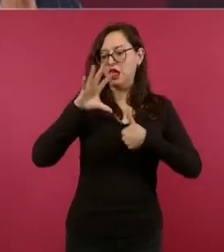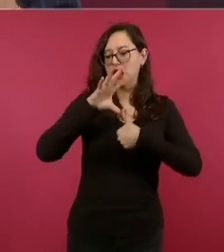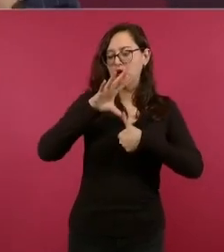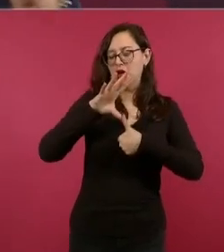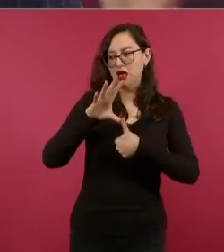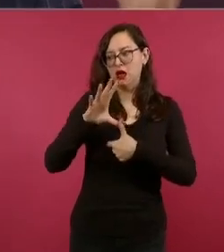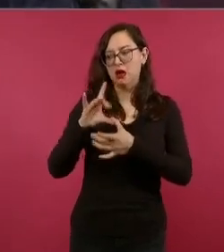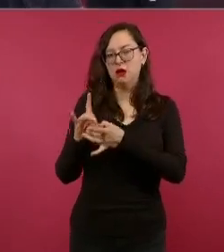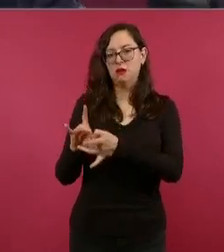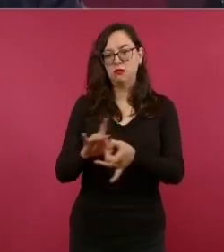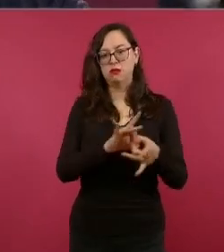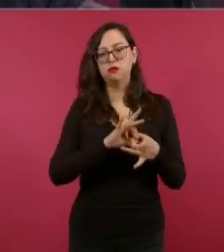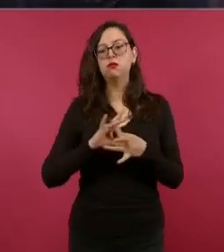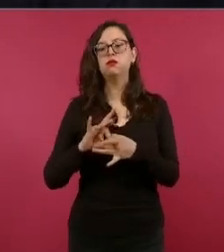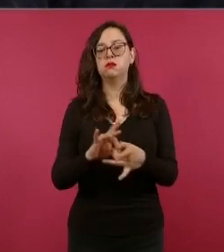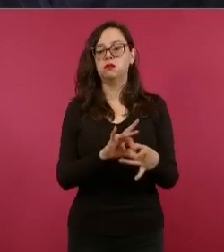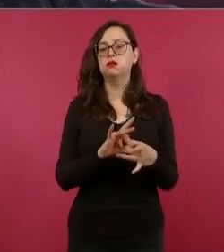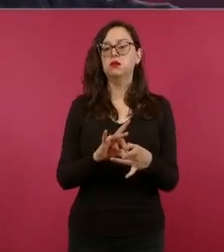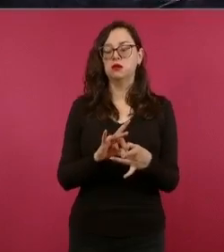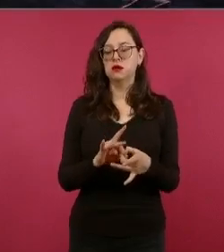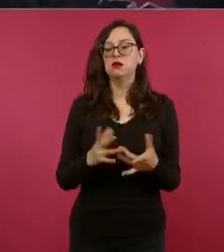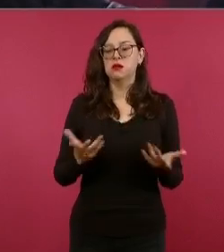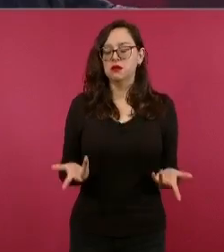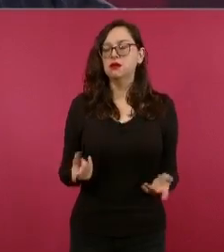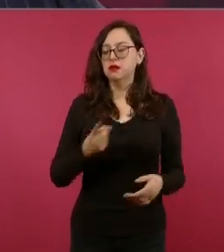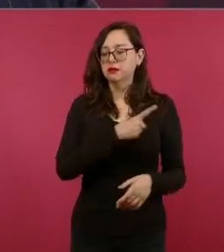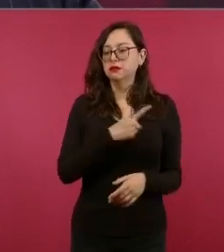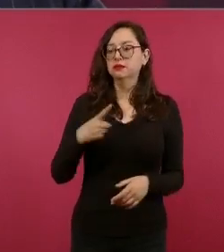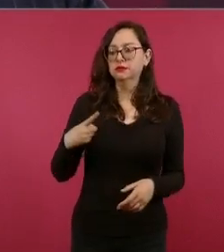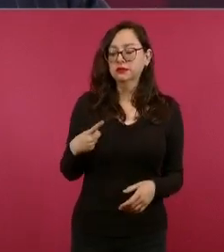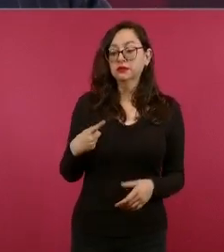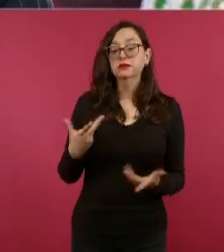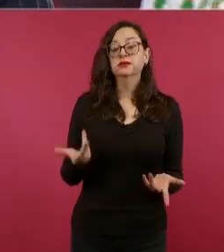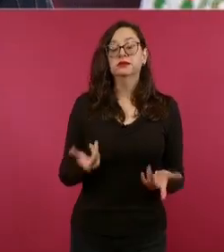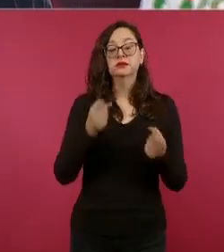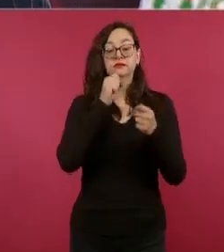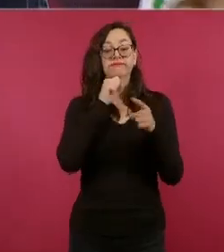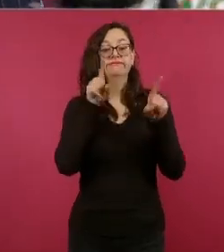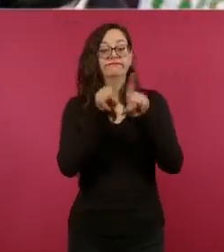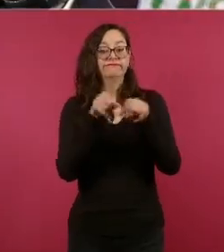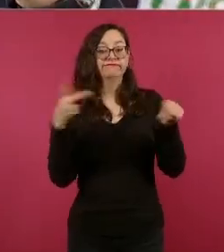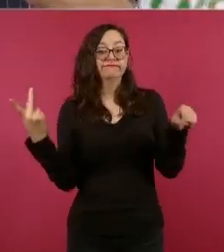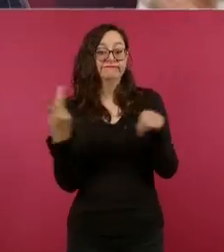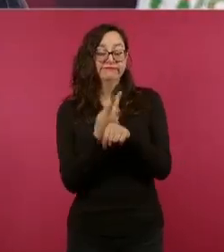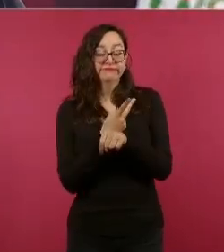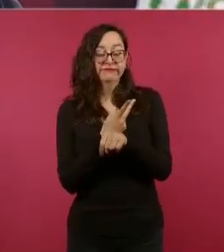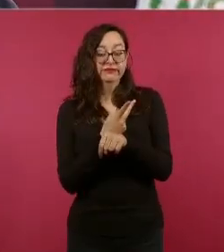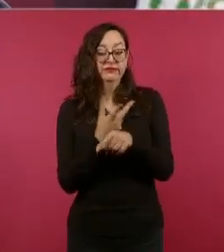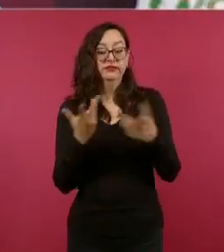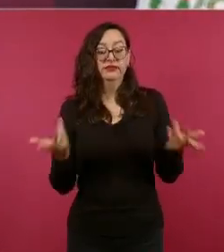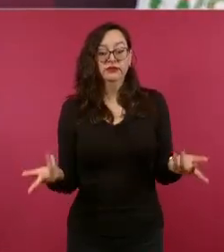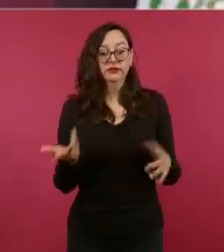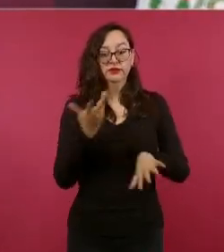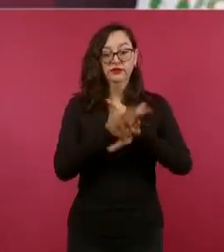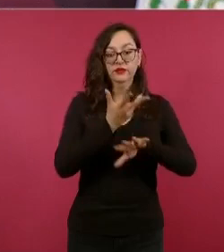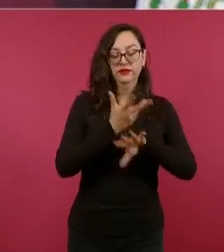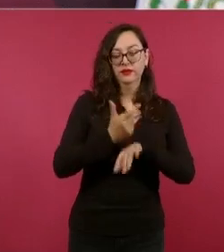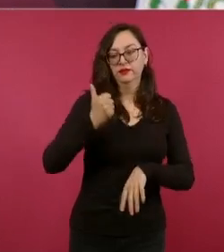Luego, como tenían diferencia, eso es de dominio público, con Canadá,